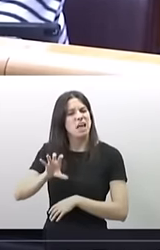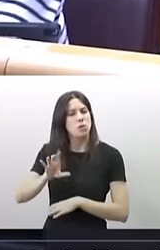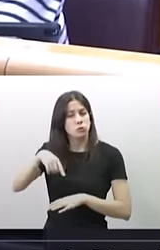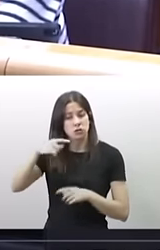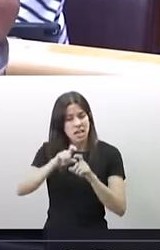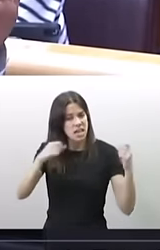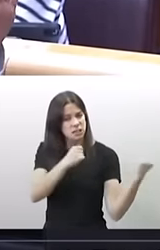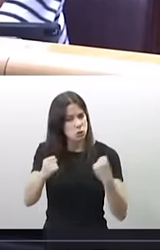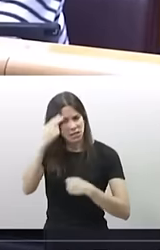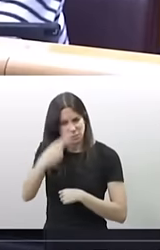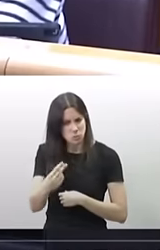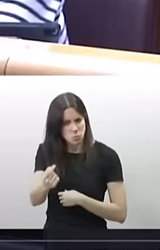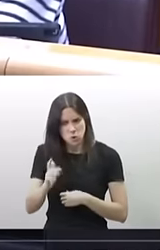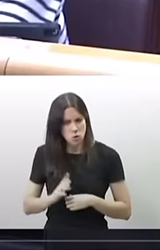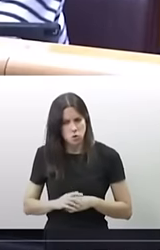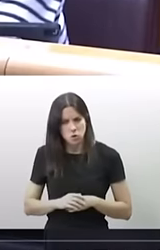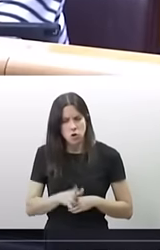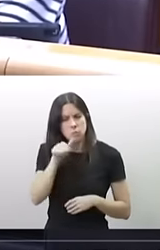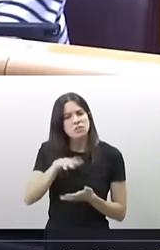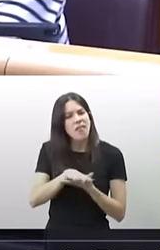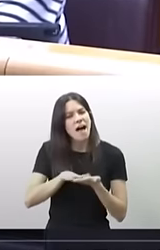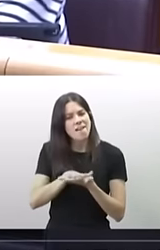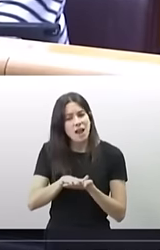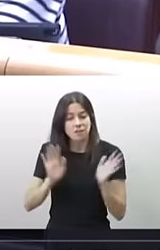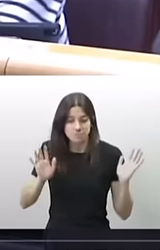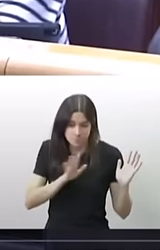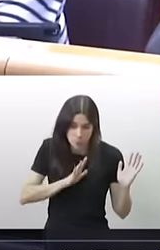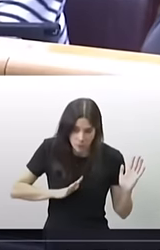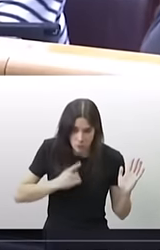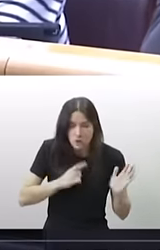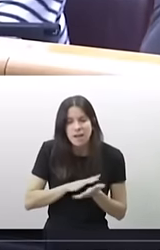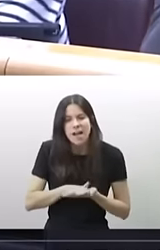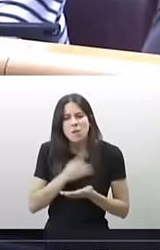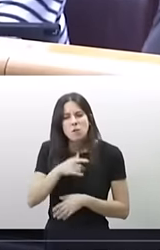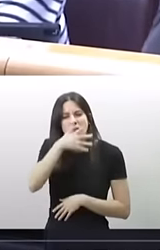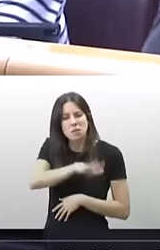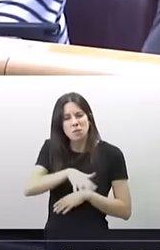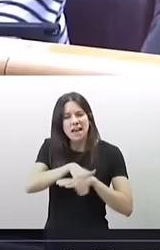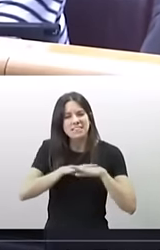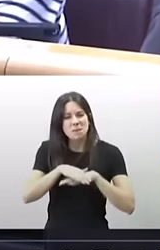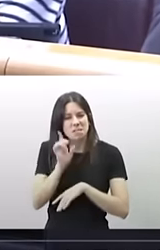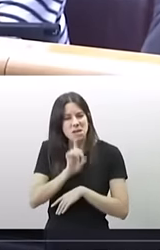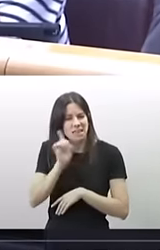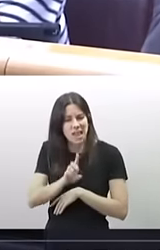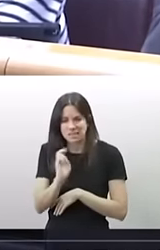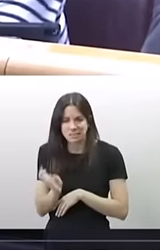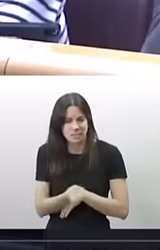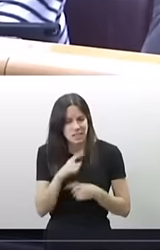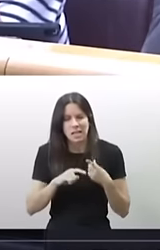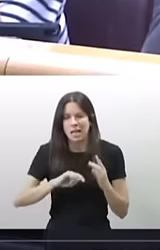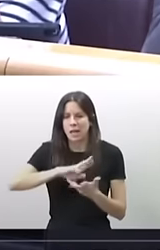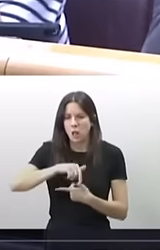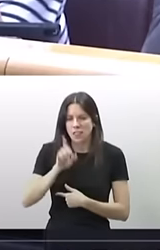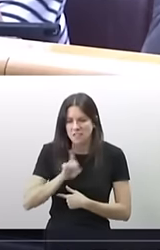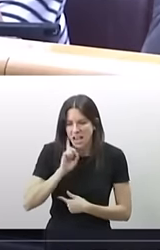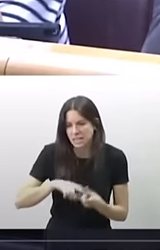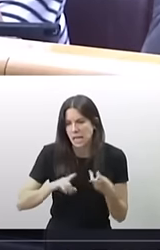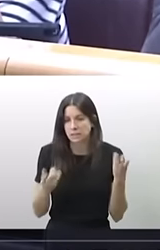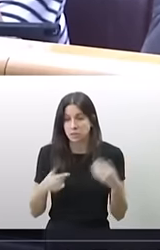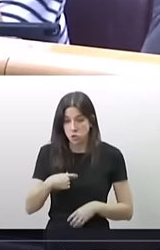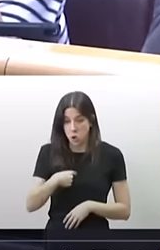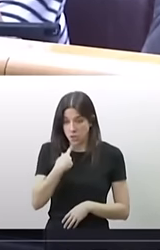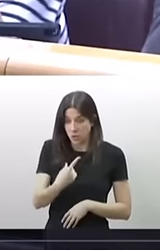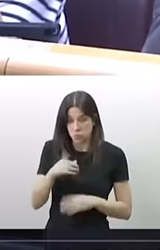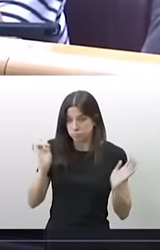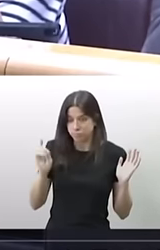porque está usted hablando, por cierto, de una denuncia basada en mentiras, en bulos y en falsedades, y no lo digo yo,